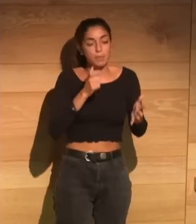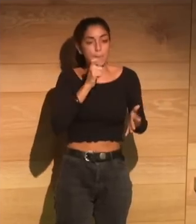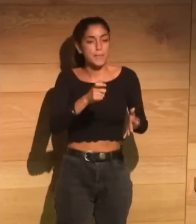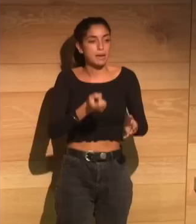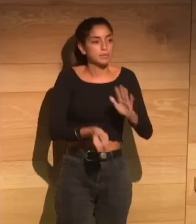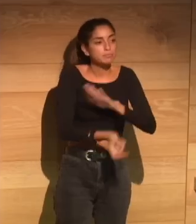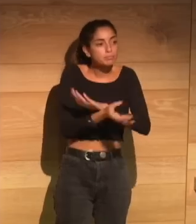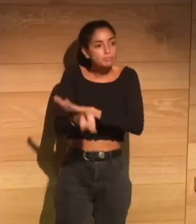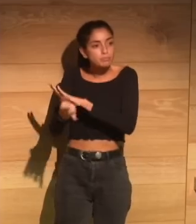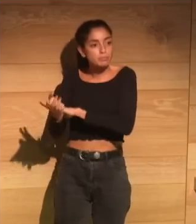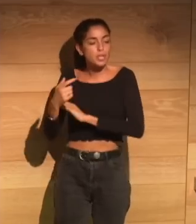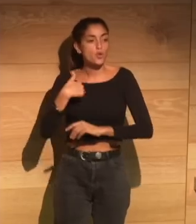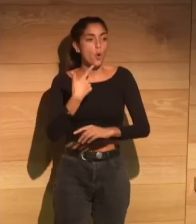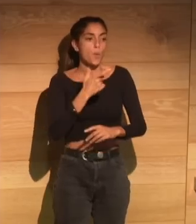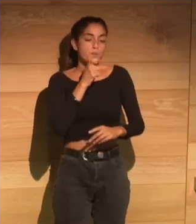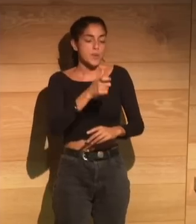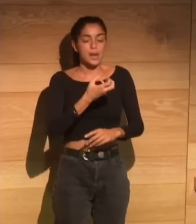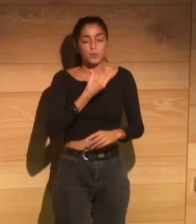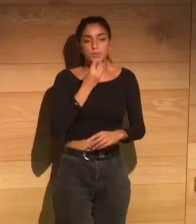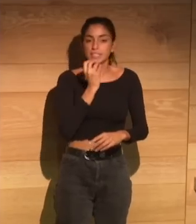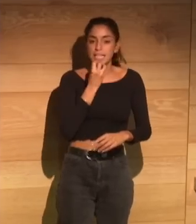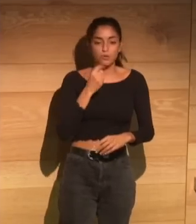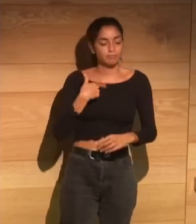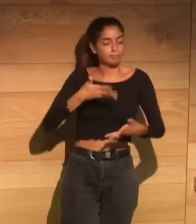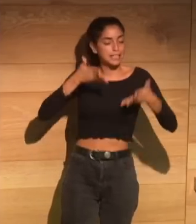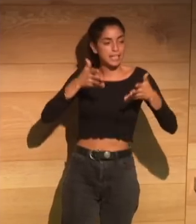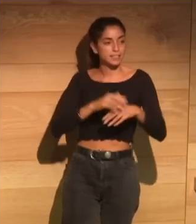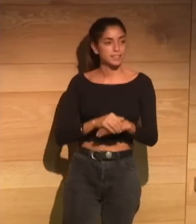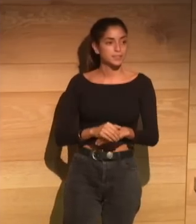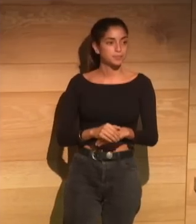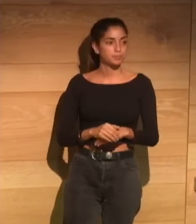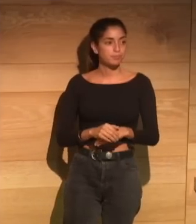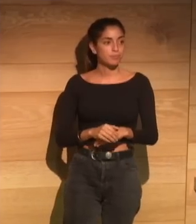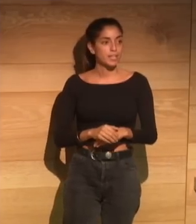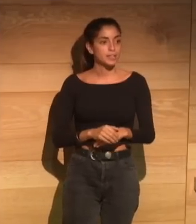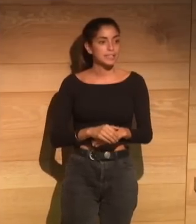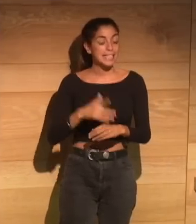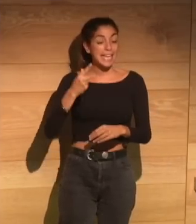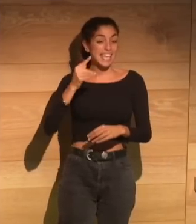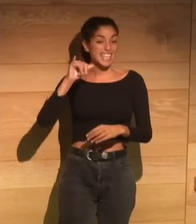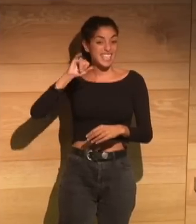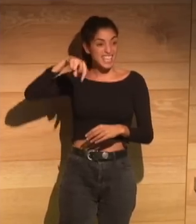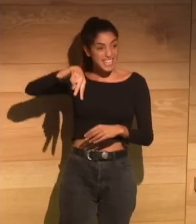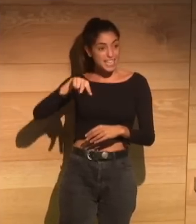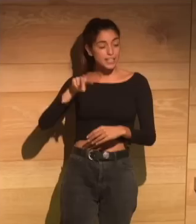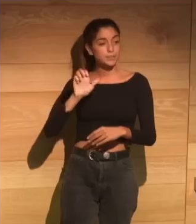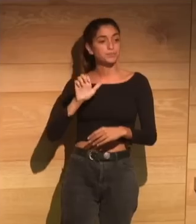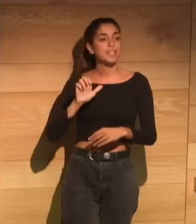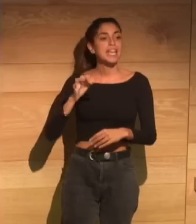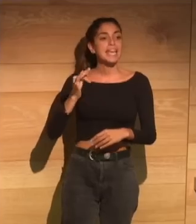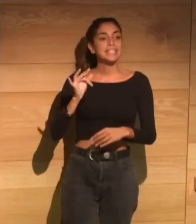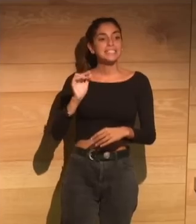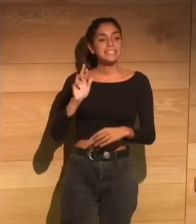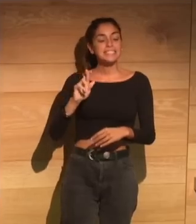llegar a los palabras griegos porque me hacen gracia todo. Ya estamos, 1824. Quinecosas. Pero, por ejemplo, el taumatropo,